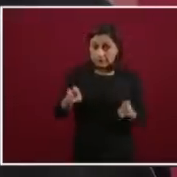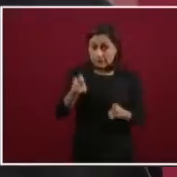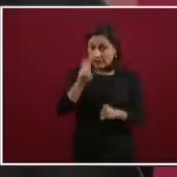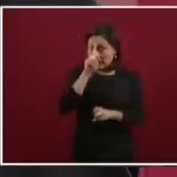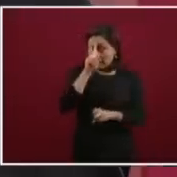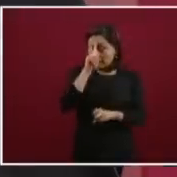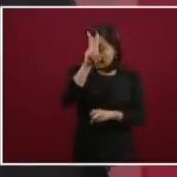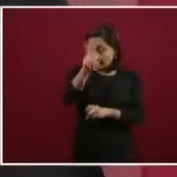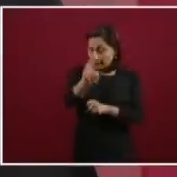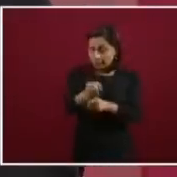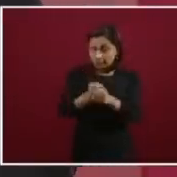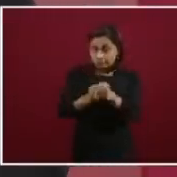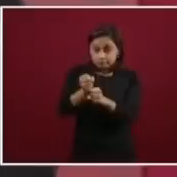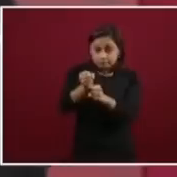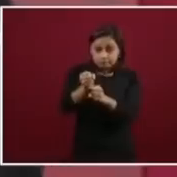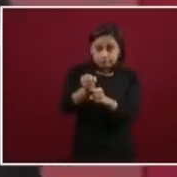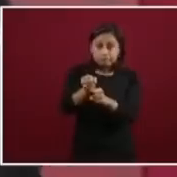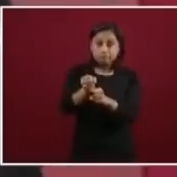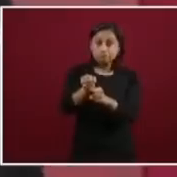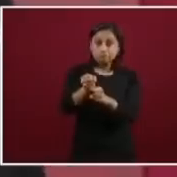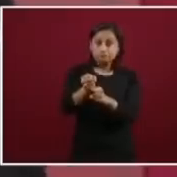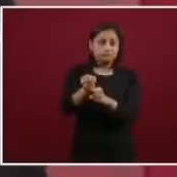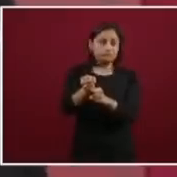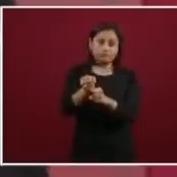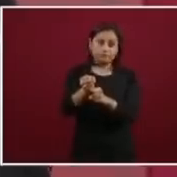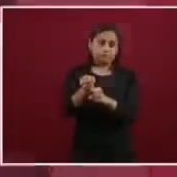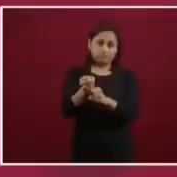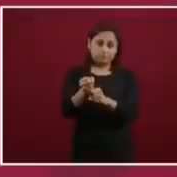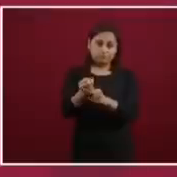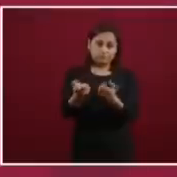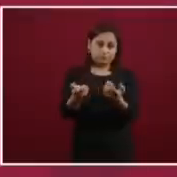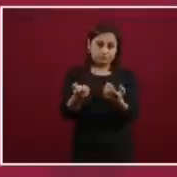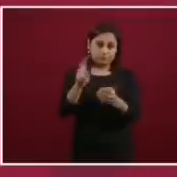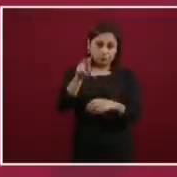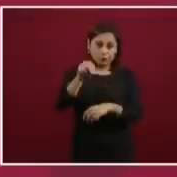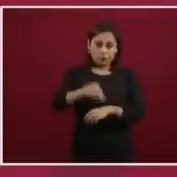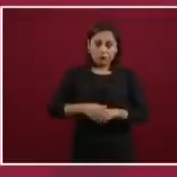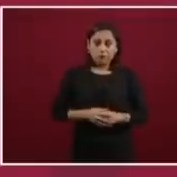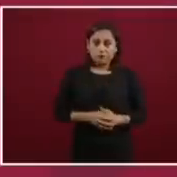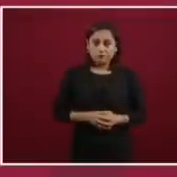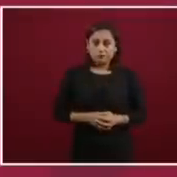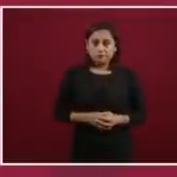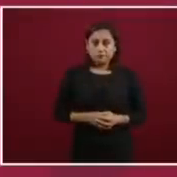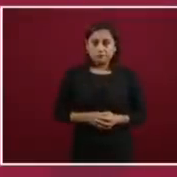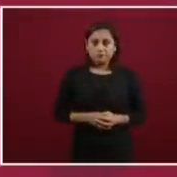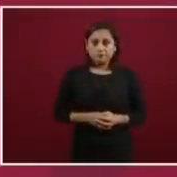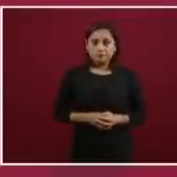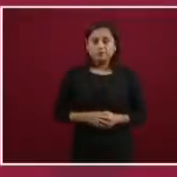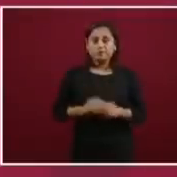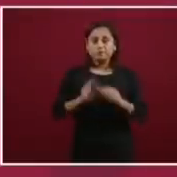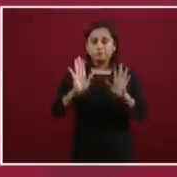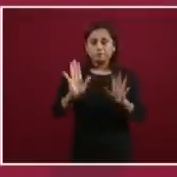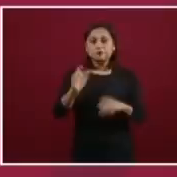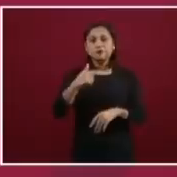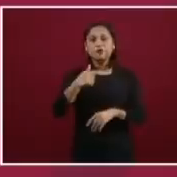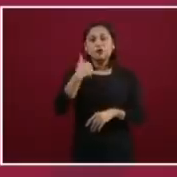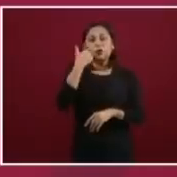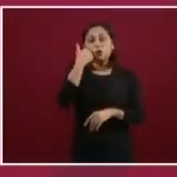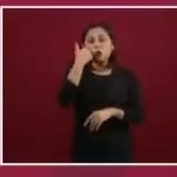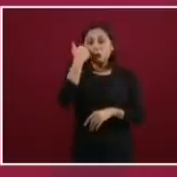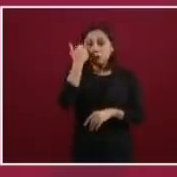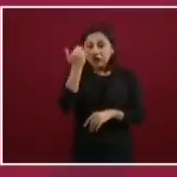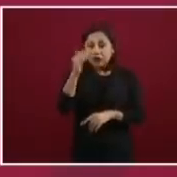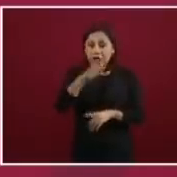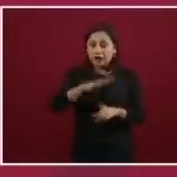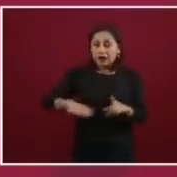que debe de enfrentarse con violencia yo espero que se vaya comprendiendo que es